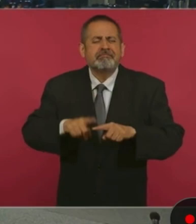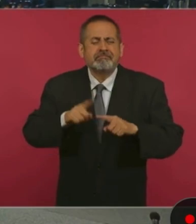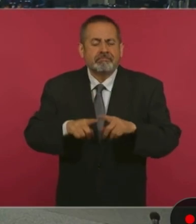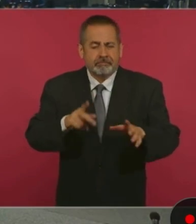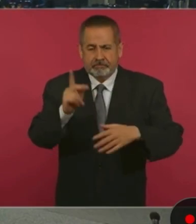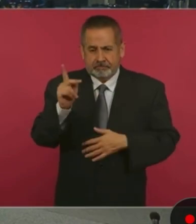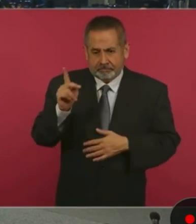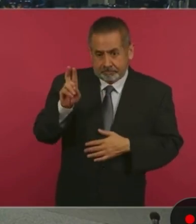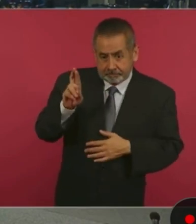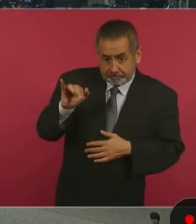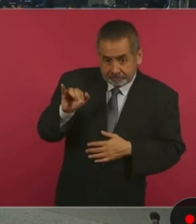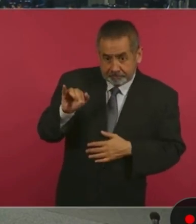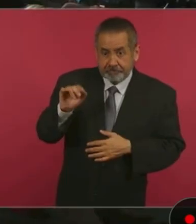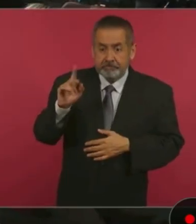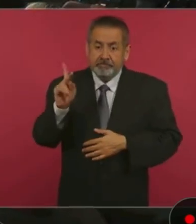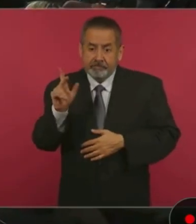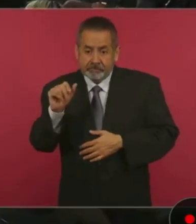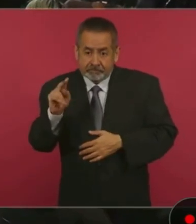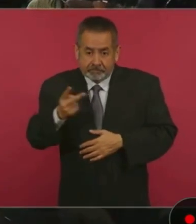PRI, PAN.